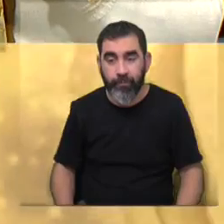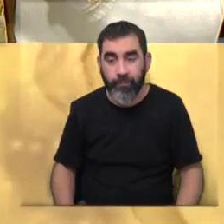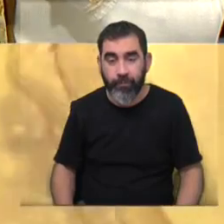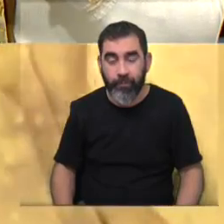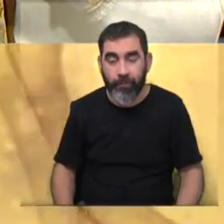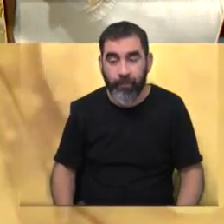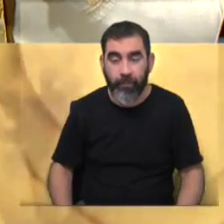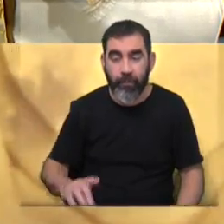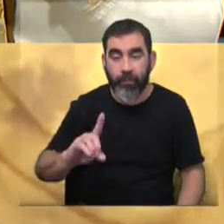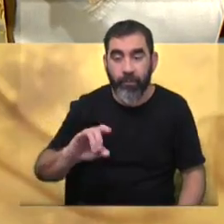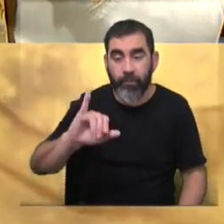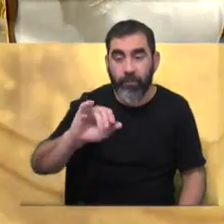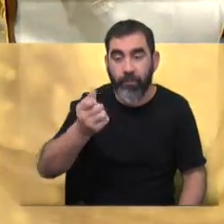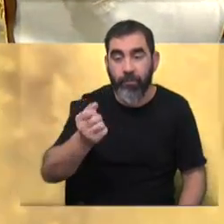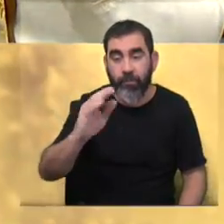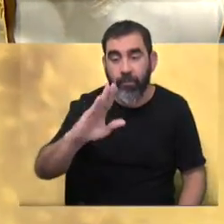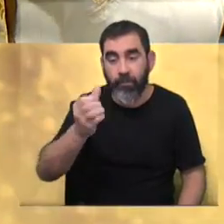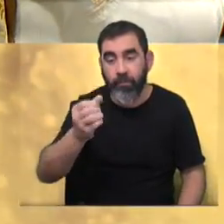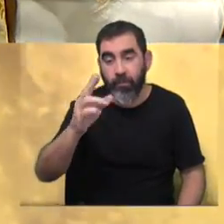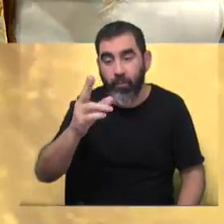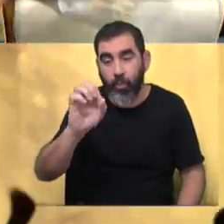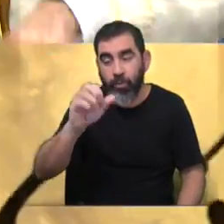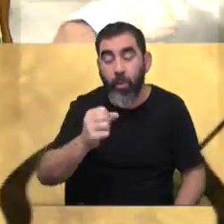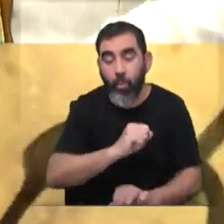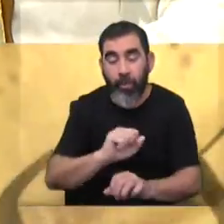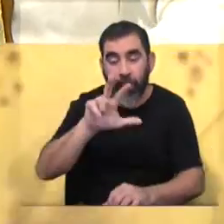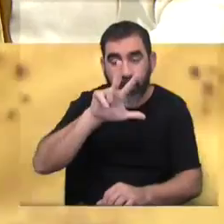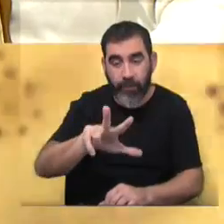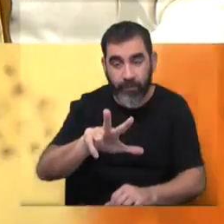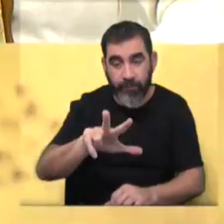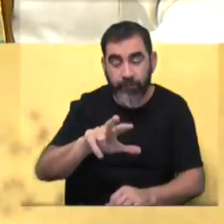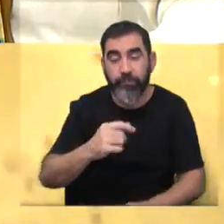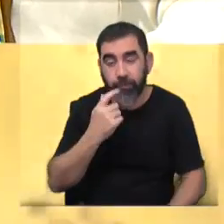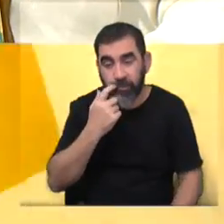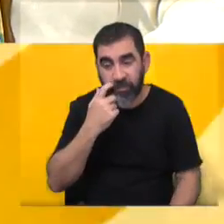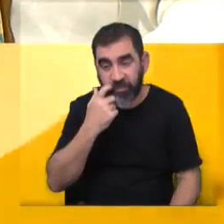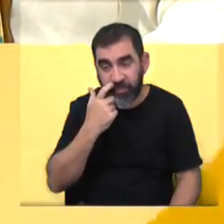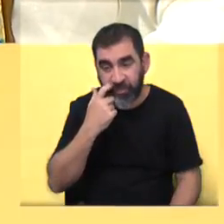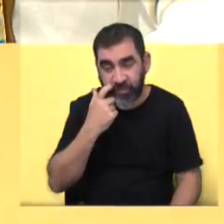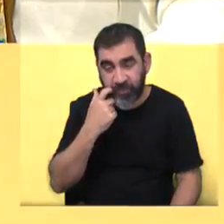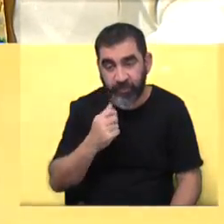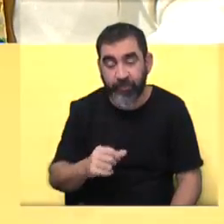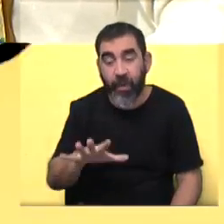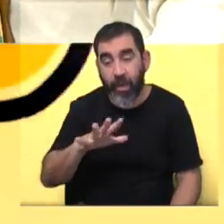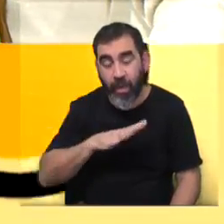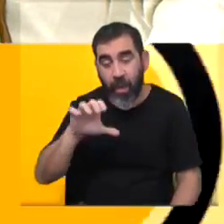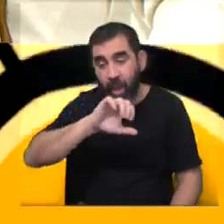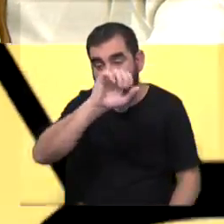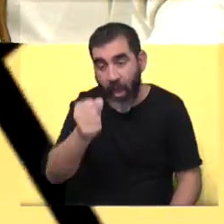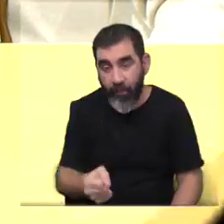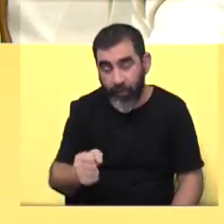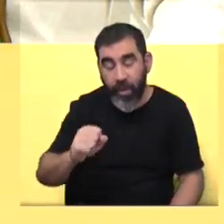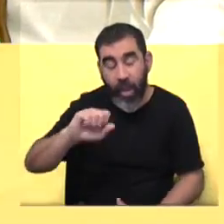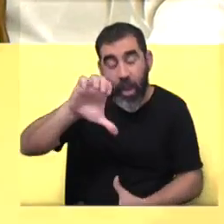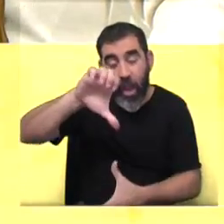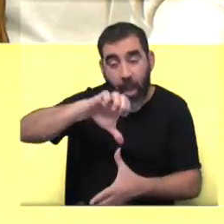diapausas en peces anuales pueden ser 3, que fueron descritos por Worm y se mantienen, es decir, están tanto en los africanos como en los